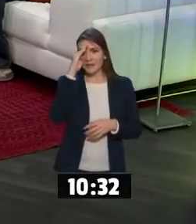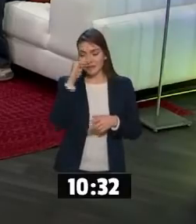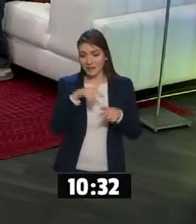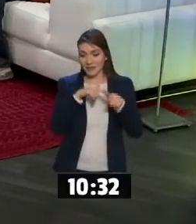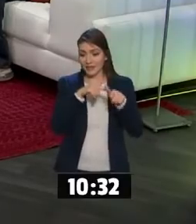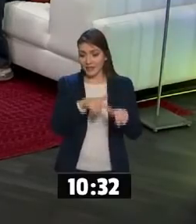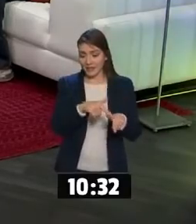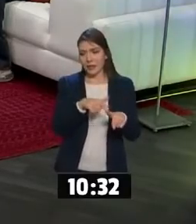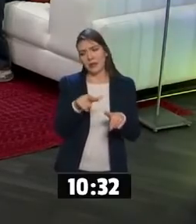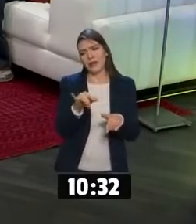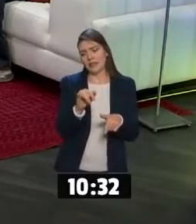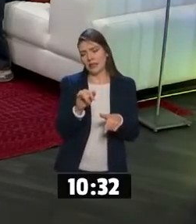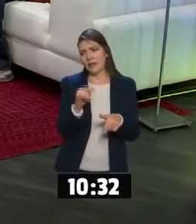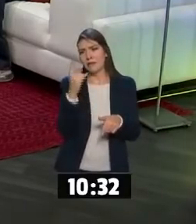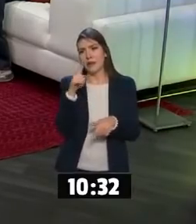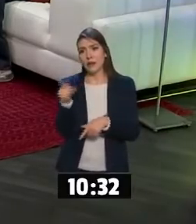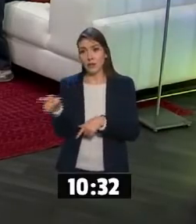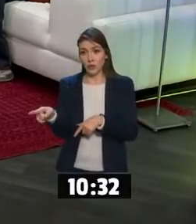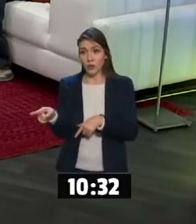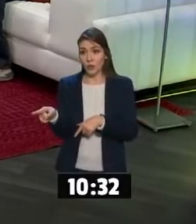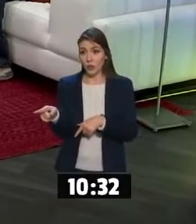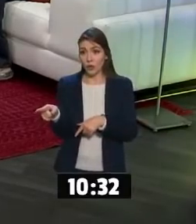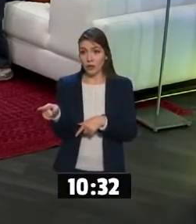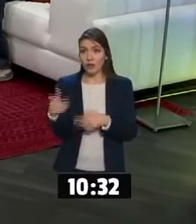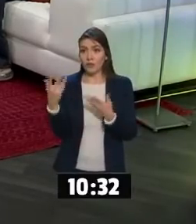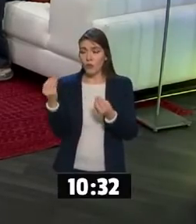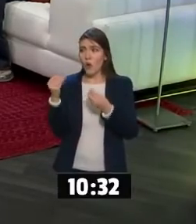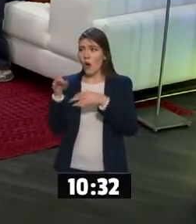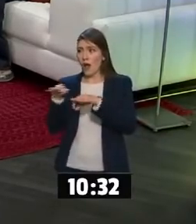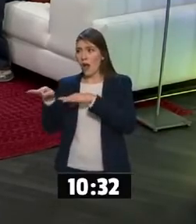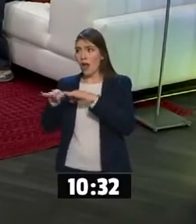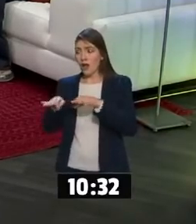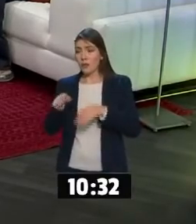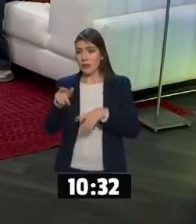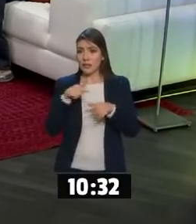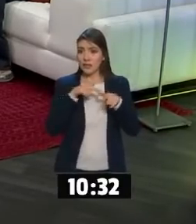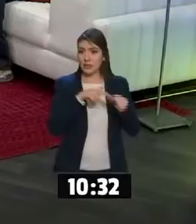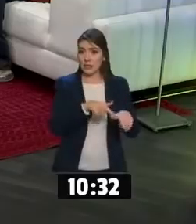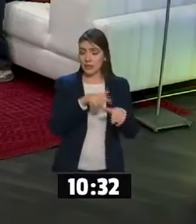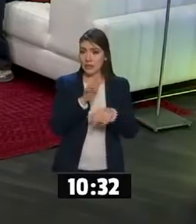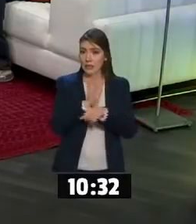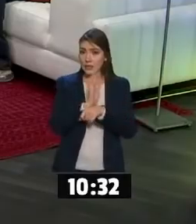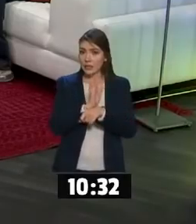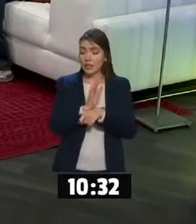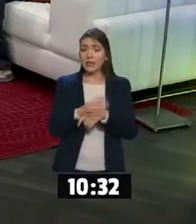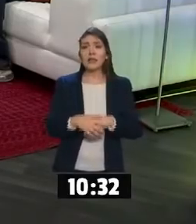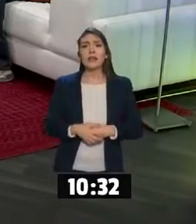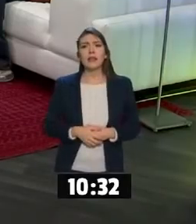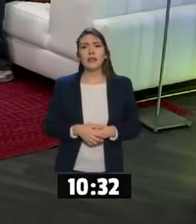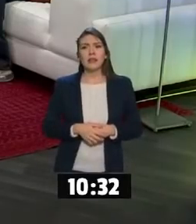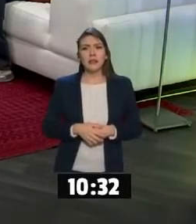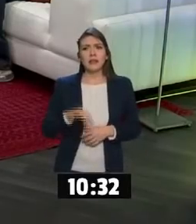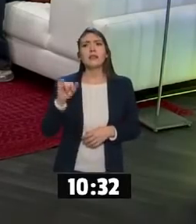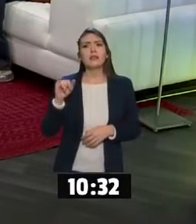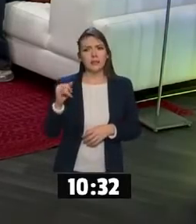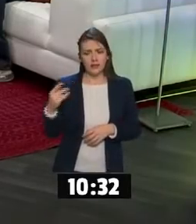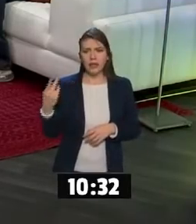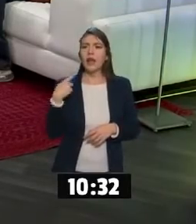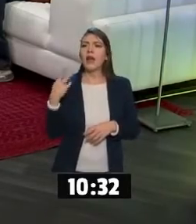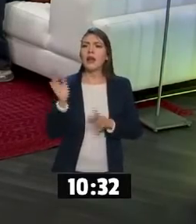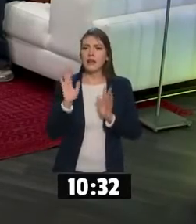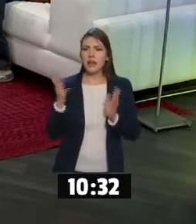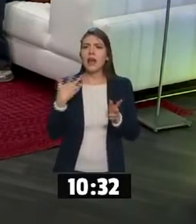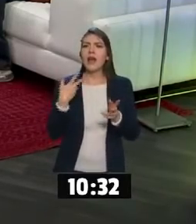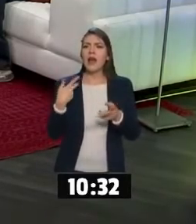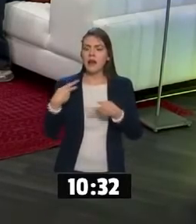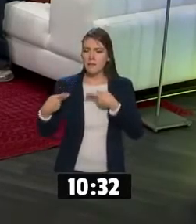tantas chambas, ¿vas a seguirle en el cine? No solo eso, sino que Gaby y yo tenemos planeado ya hacer la siguiente a principios